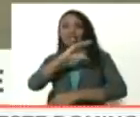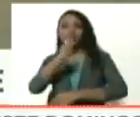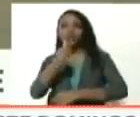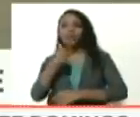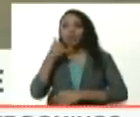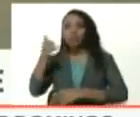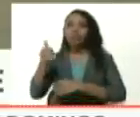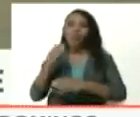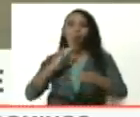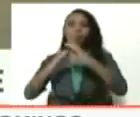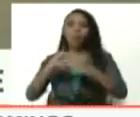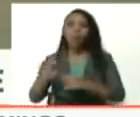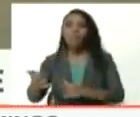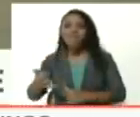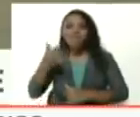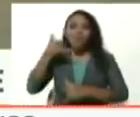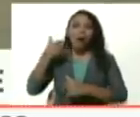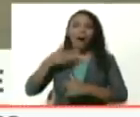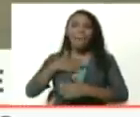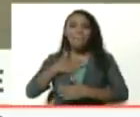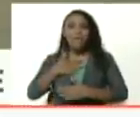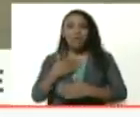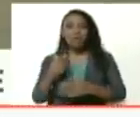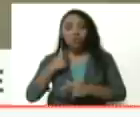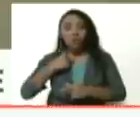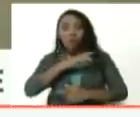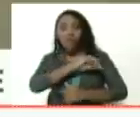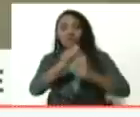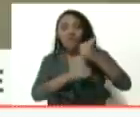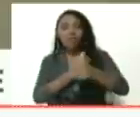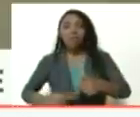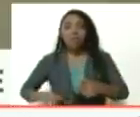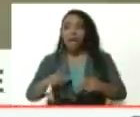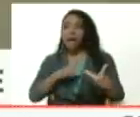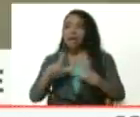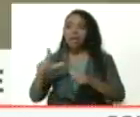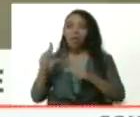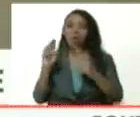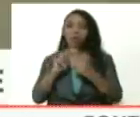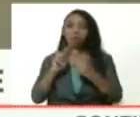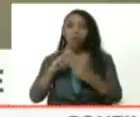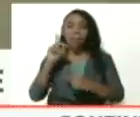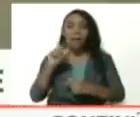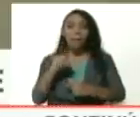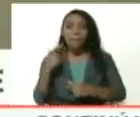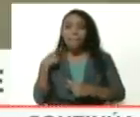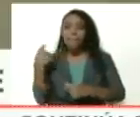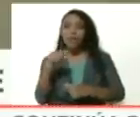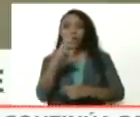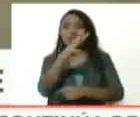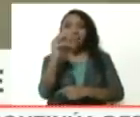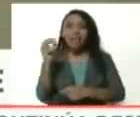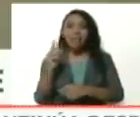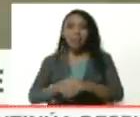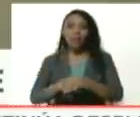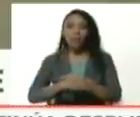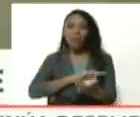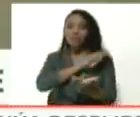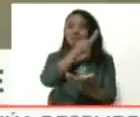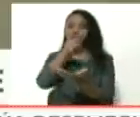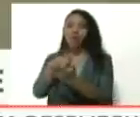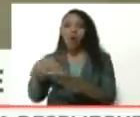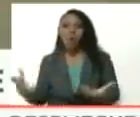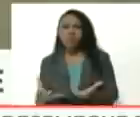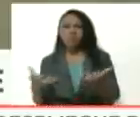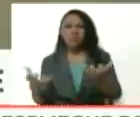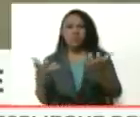se comunicó conmigo, la vicepresidenta ya tenía conocimiento también, en menos de 30 minutos el fuego